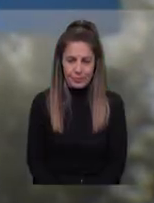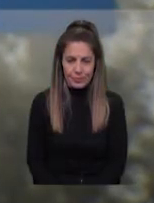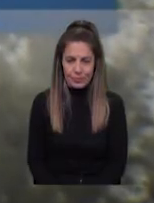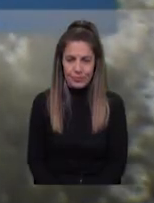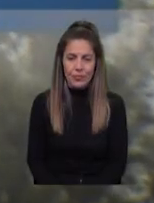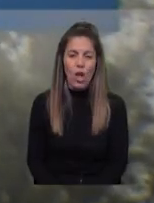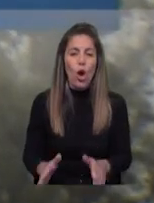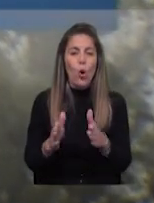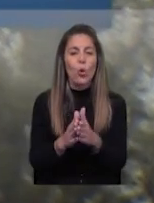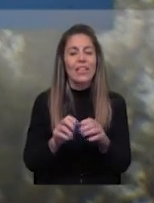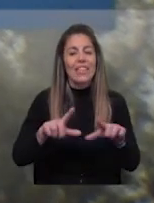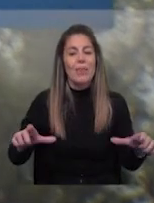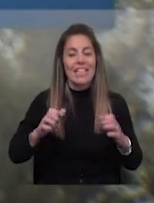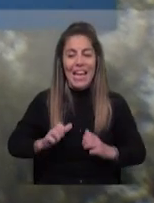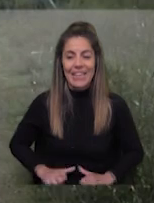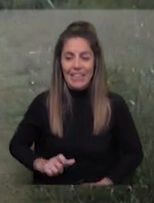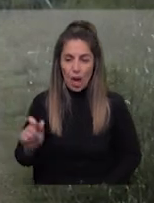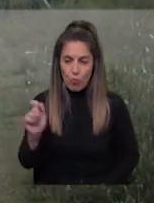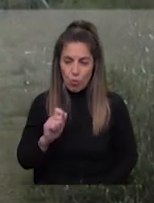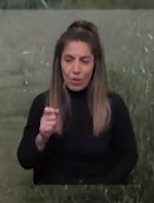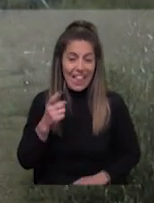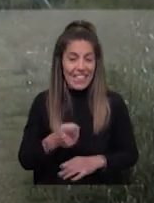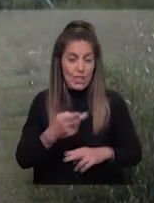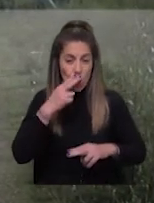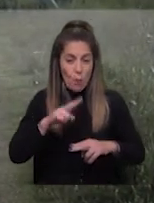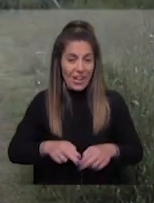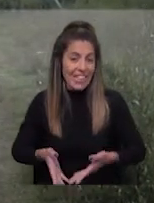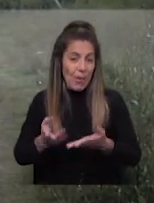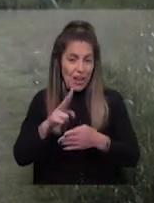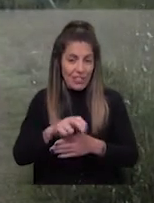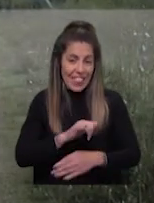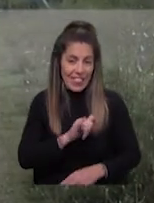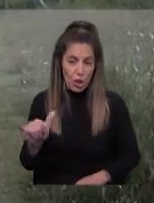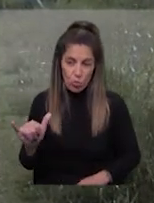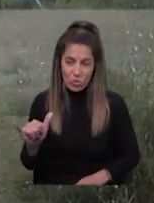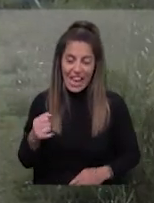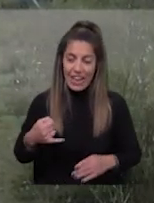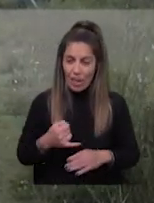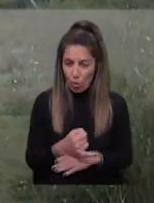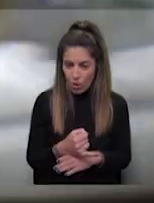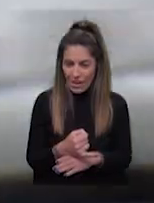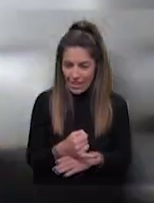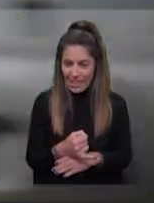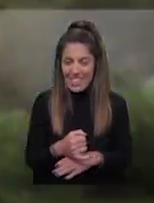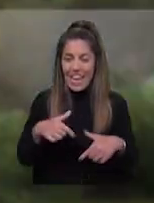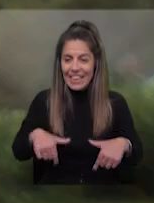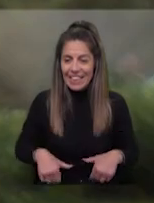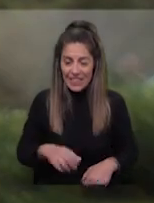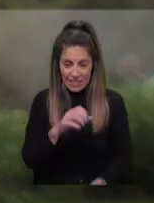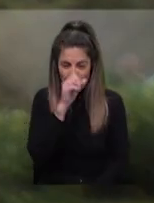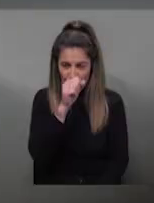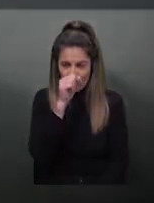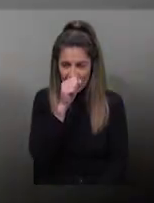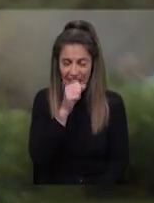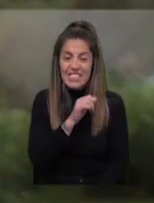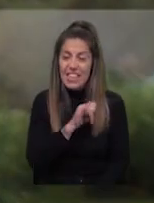La Junta de Transparencia y Ética Pública decidió este martes elevar a Fiscalía una denuncia por irregularidades en la Intendencia de Florida.